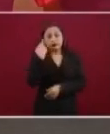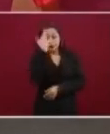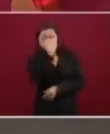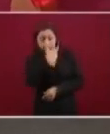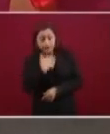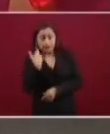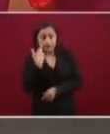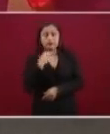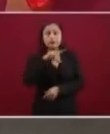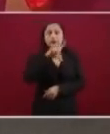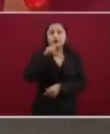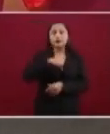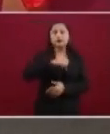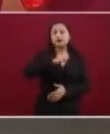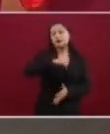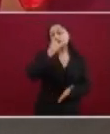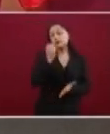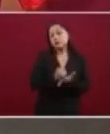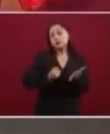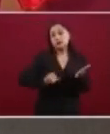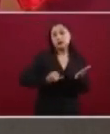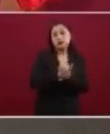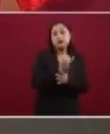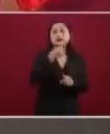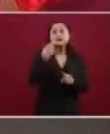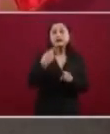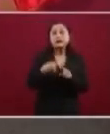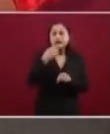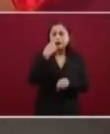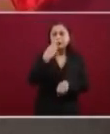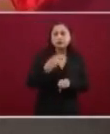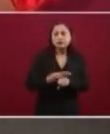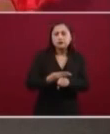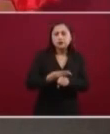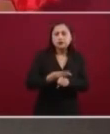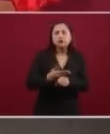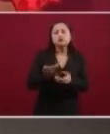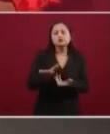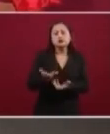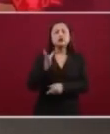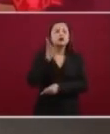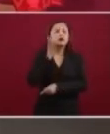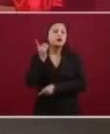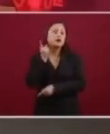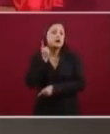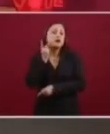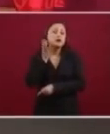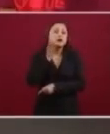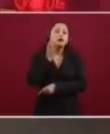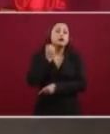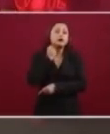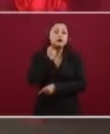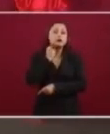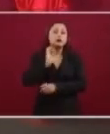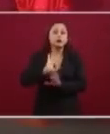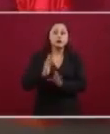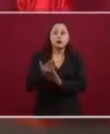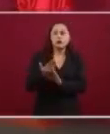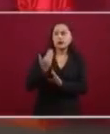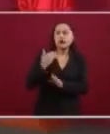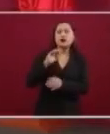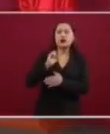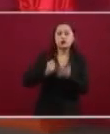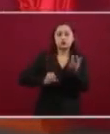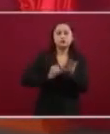200 millones más de empleos de los que están actualmente, con todos los que se corre el riesgo que se puedan perder, no creemos. Y lo vamos a ver a